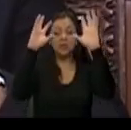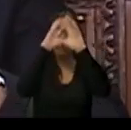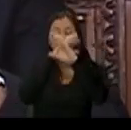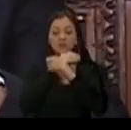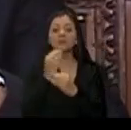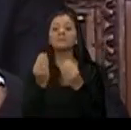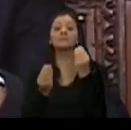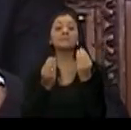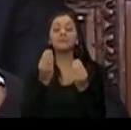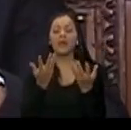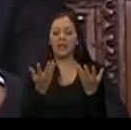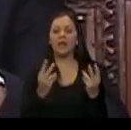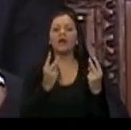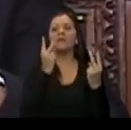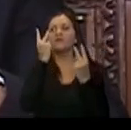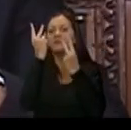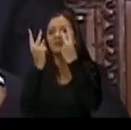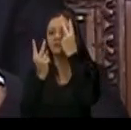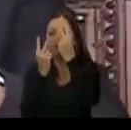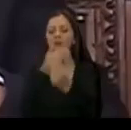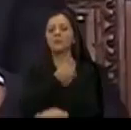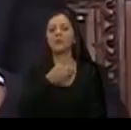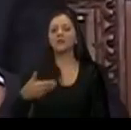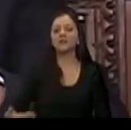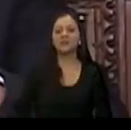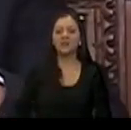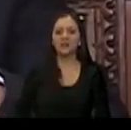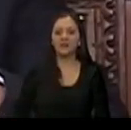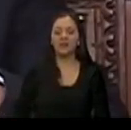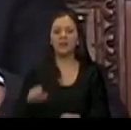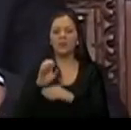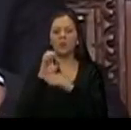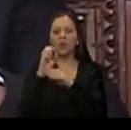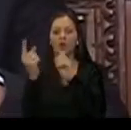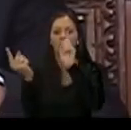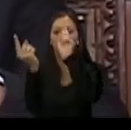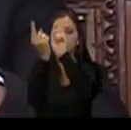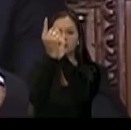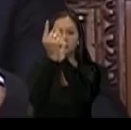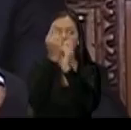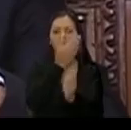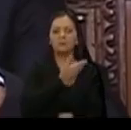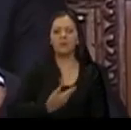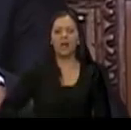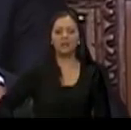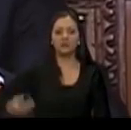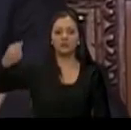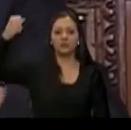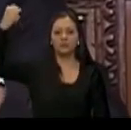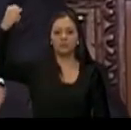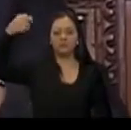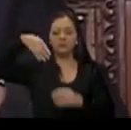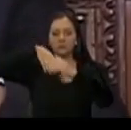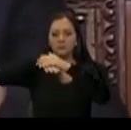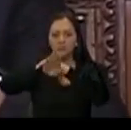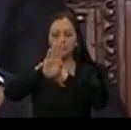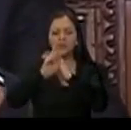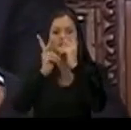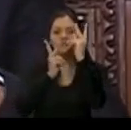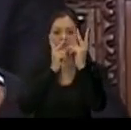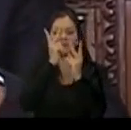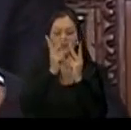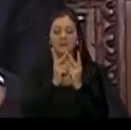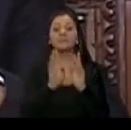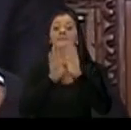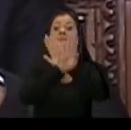de cortesía al presidente de la República en el Palacio de Carondelet y luego hará una breve visita